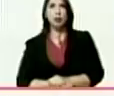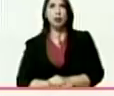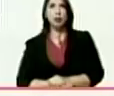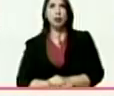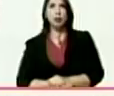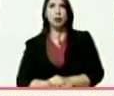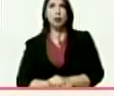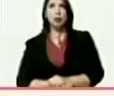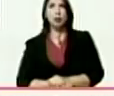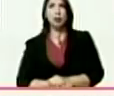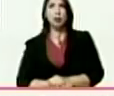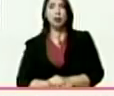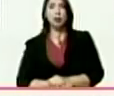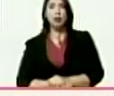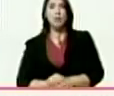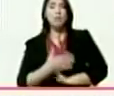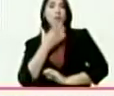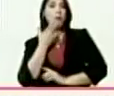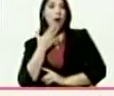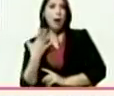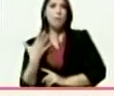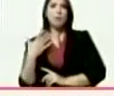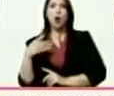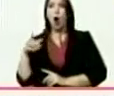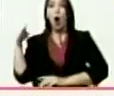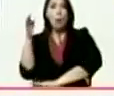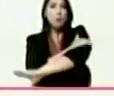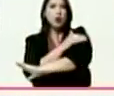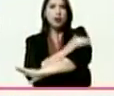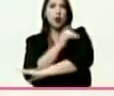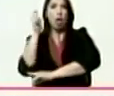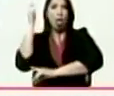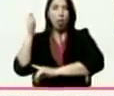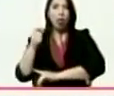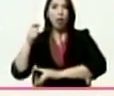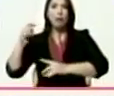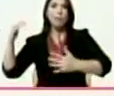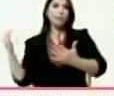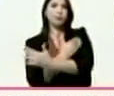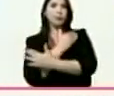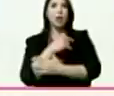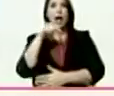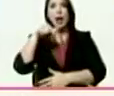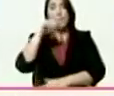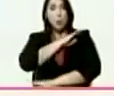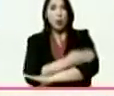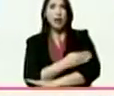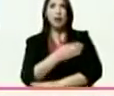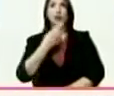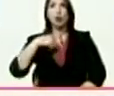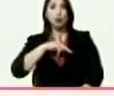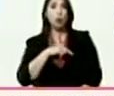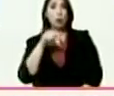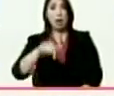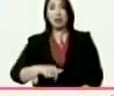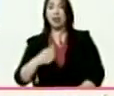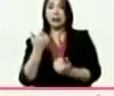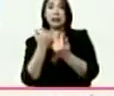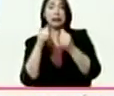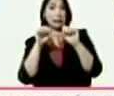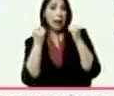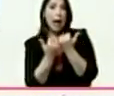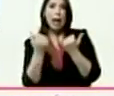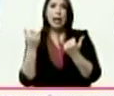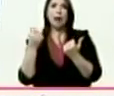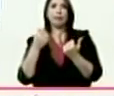y conspiración, asalta el poder. Bueno, simplemente saquearían este país, no estaríamos aquí en esta sala. Ocurrirían